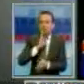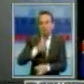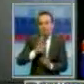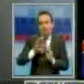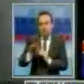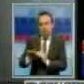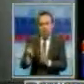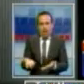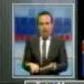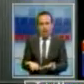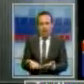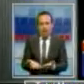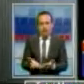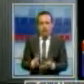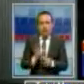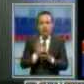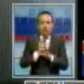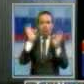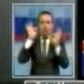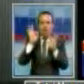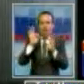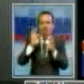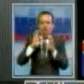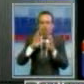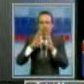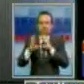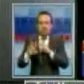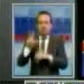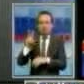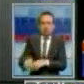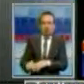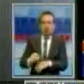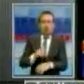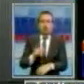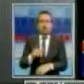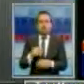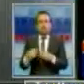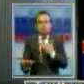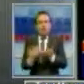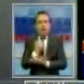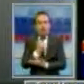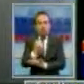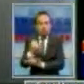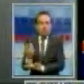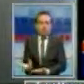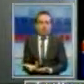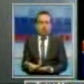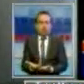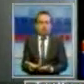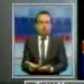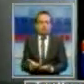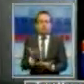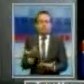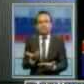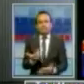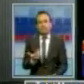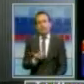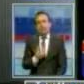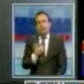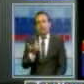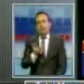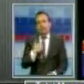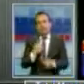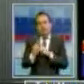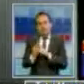sea, hay que apoyar, nunca se puede destruir, nunca hay que negarle la sal a la gente, porque muy distinto es, ¿no es cierto?, marcar